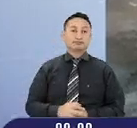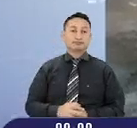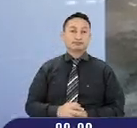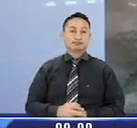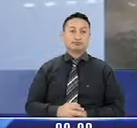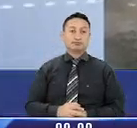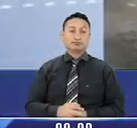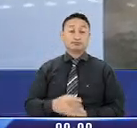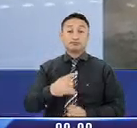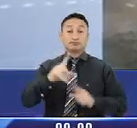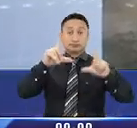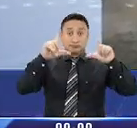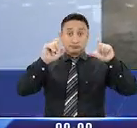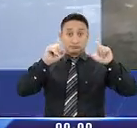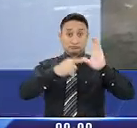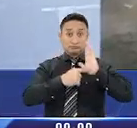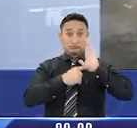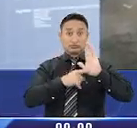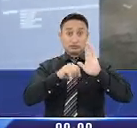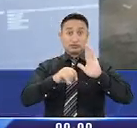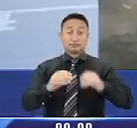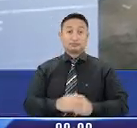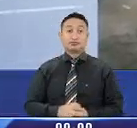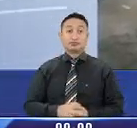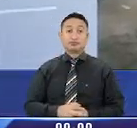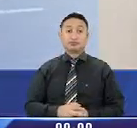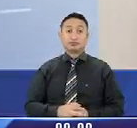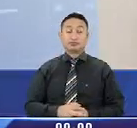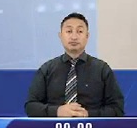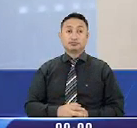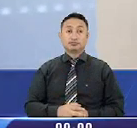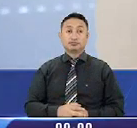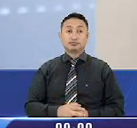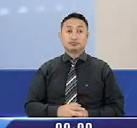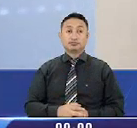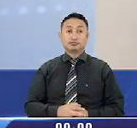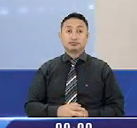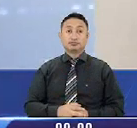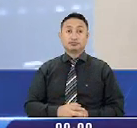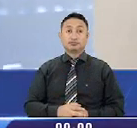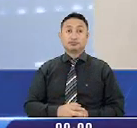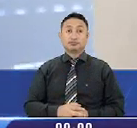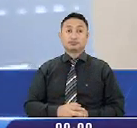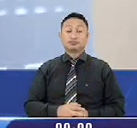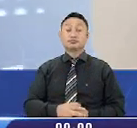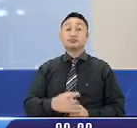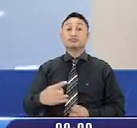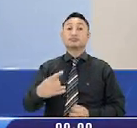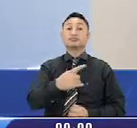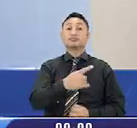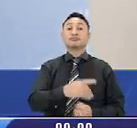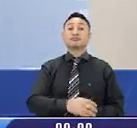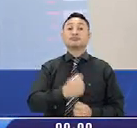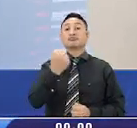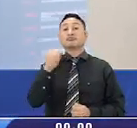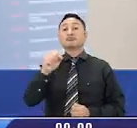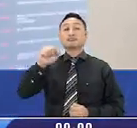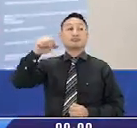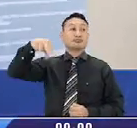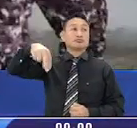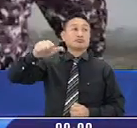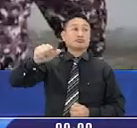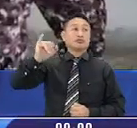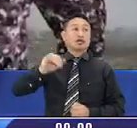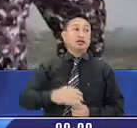Con imágenes como esta se dio a conocer en redes sociales una de las recientes acciones por parte del Servicio Nacional de Atención Integral